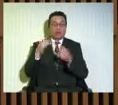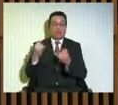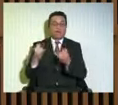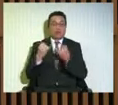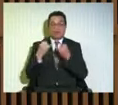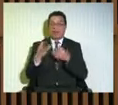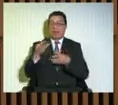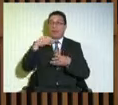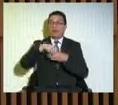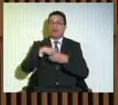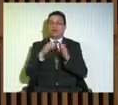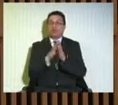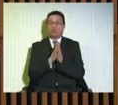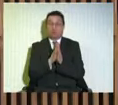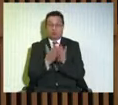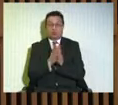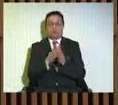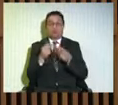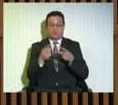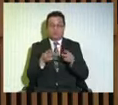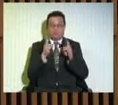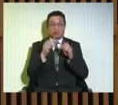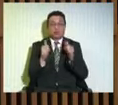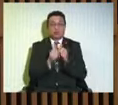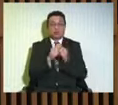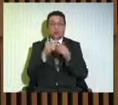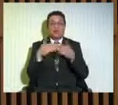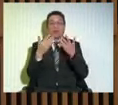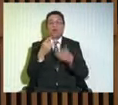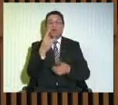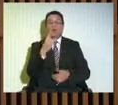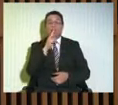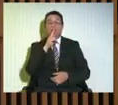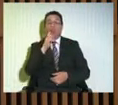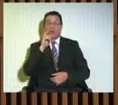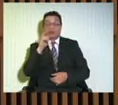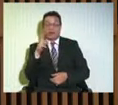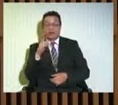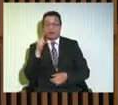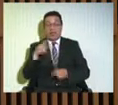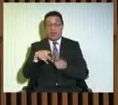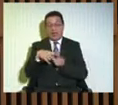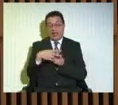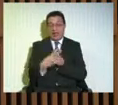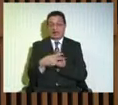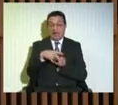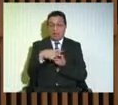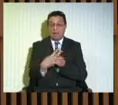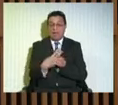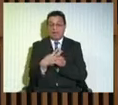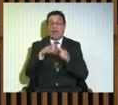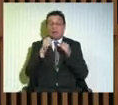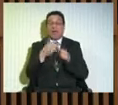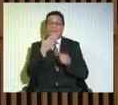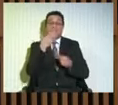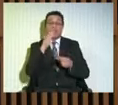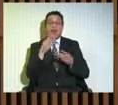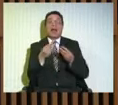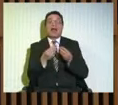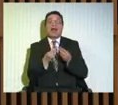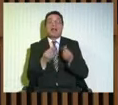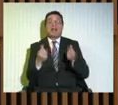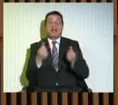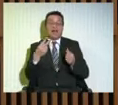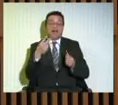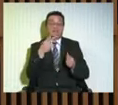de estos cuadernos que nos permiten, junto con entregar un útil, entregar una herramienta para mejorar la calidad de vida